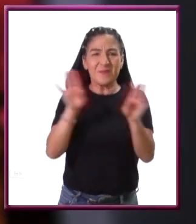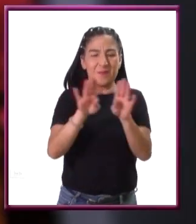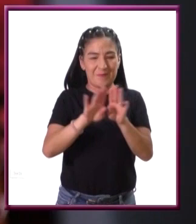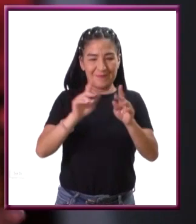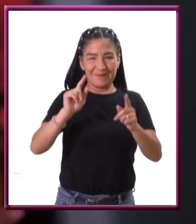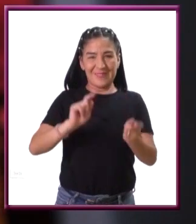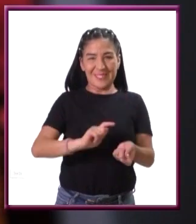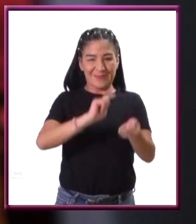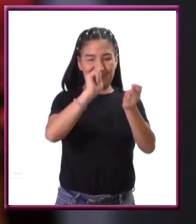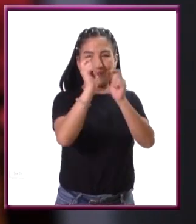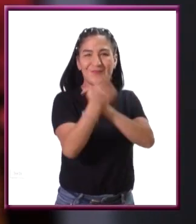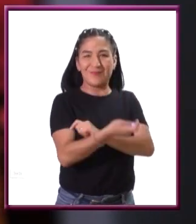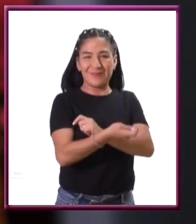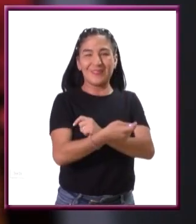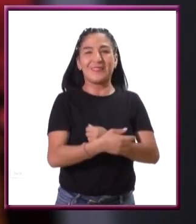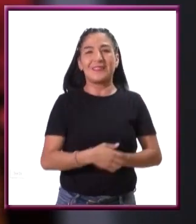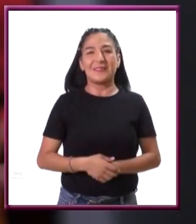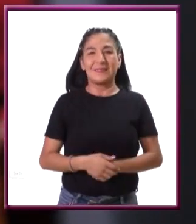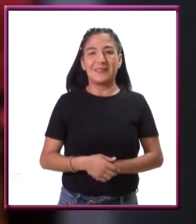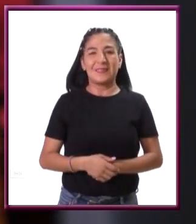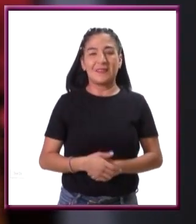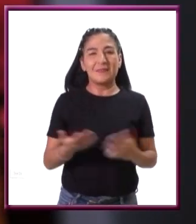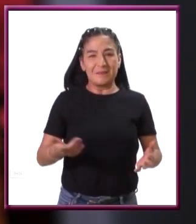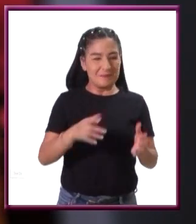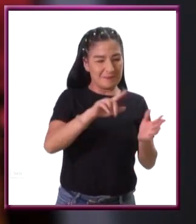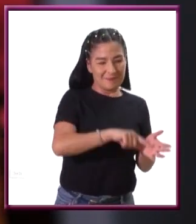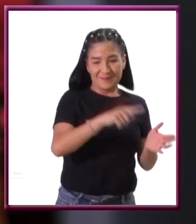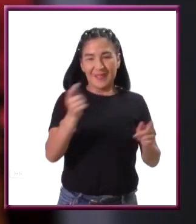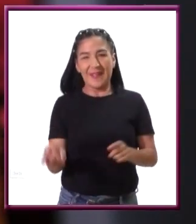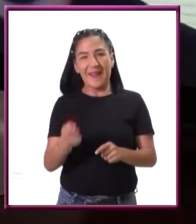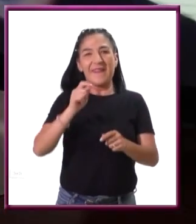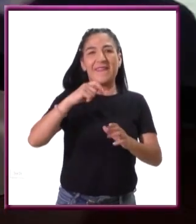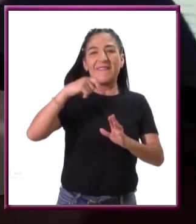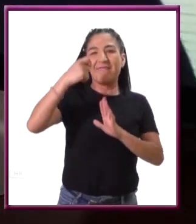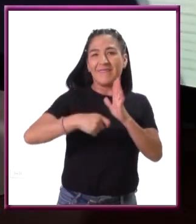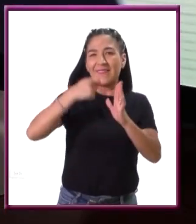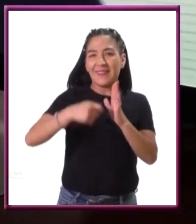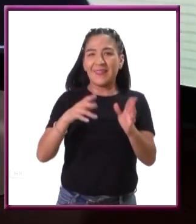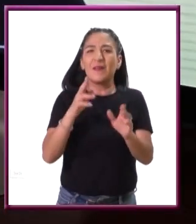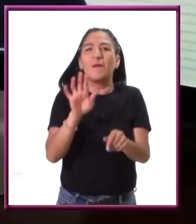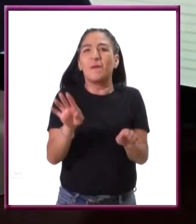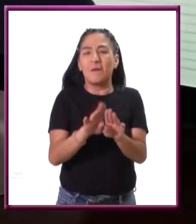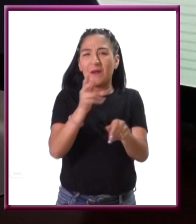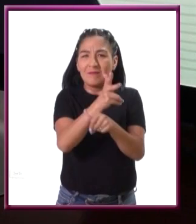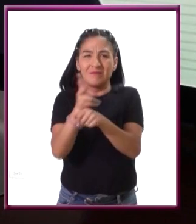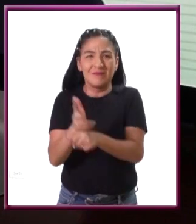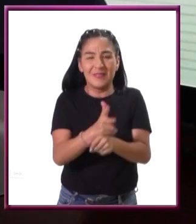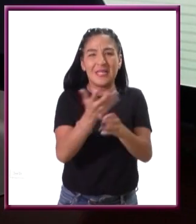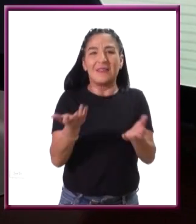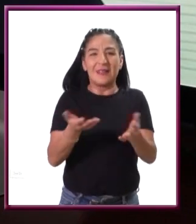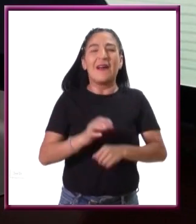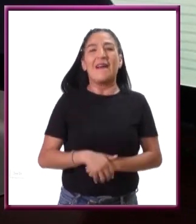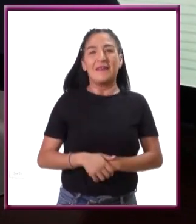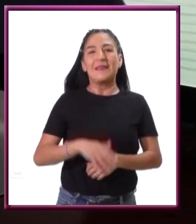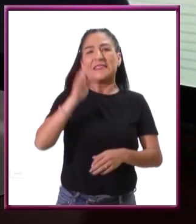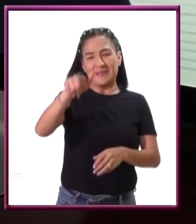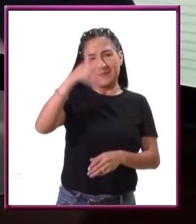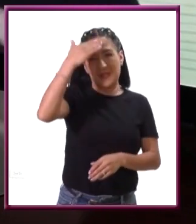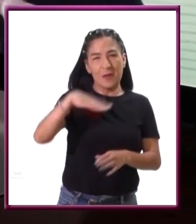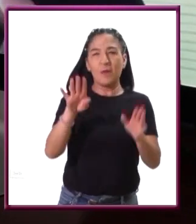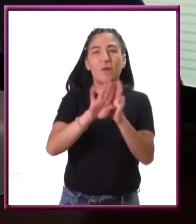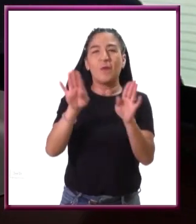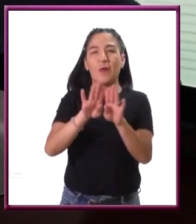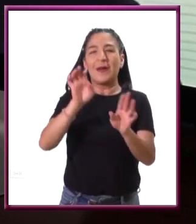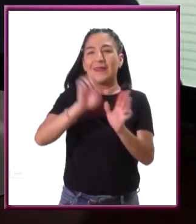fue la transición al video? Bueno, mira, ya se sabía que si tú agarras